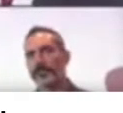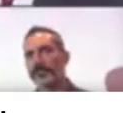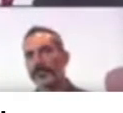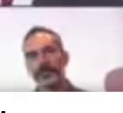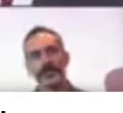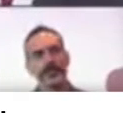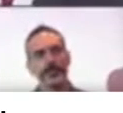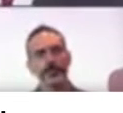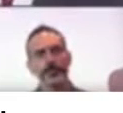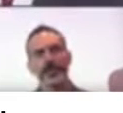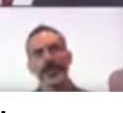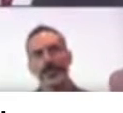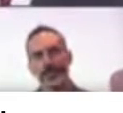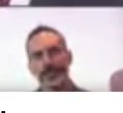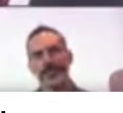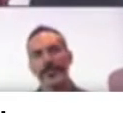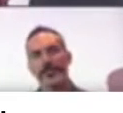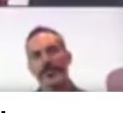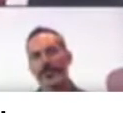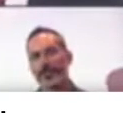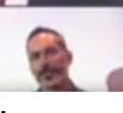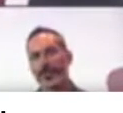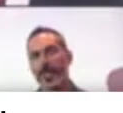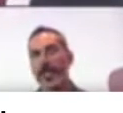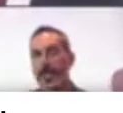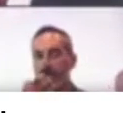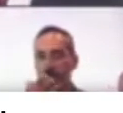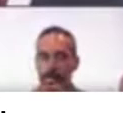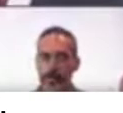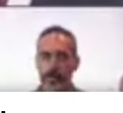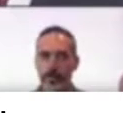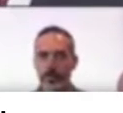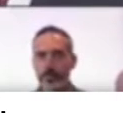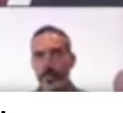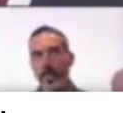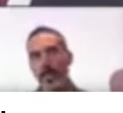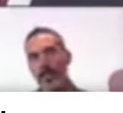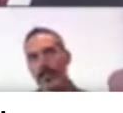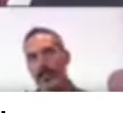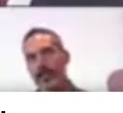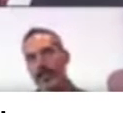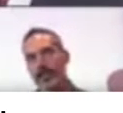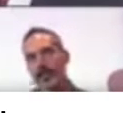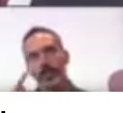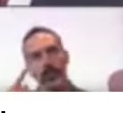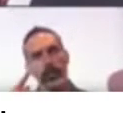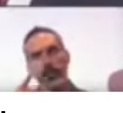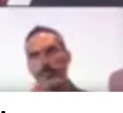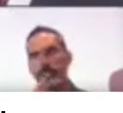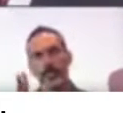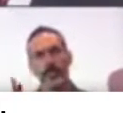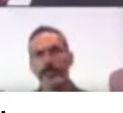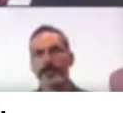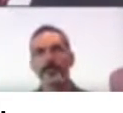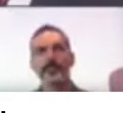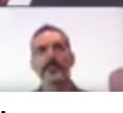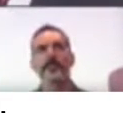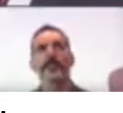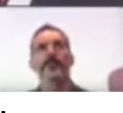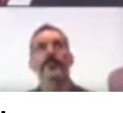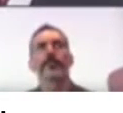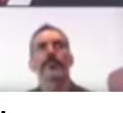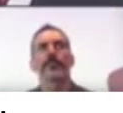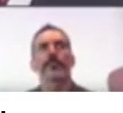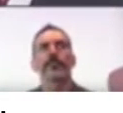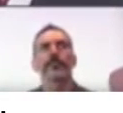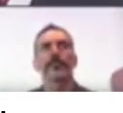dependientes en todo lo que es la vida municipal. Celebro que esté gobernando Eduardo Rivera.